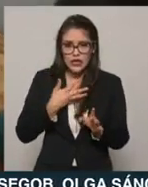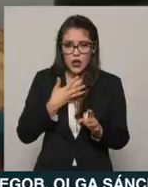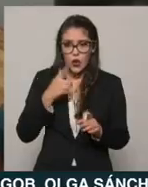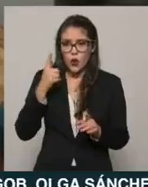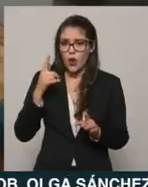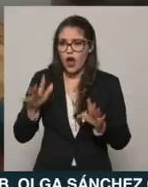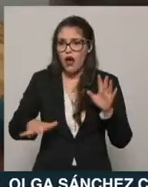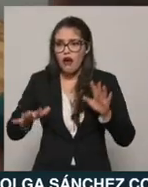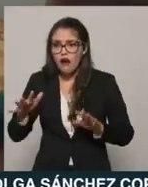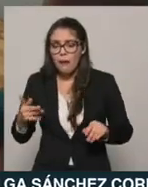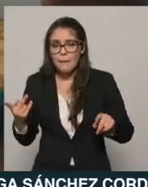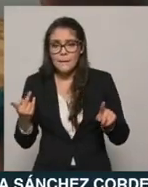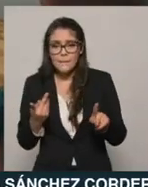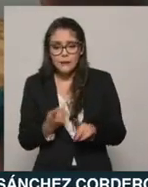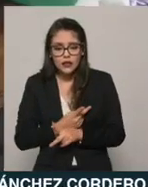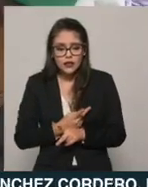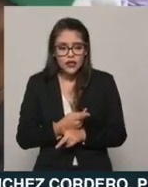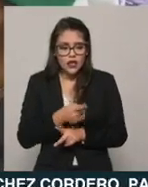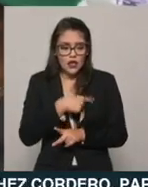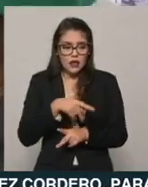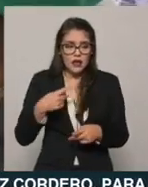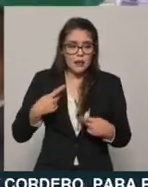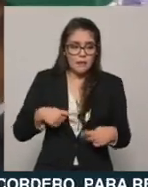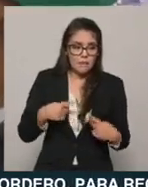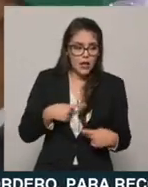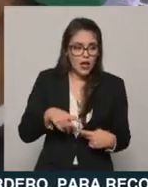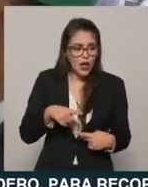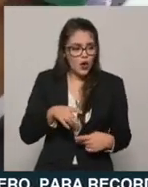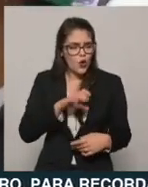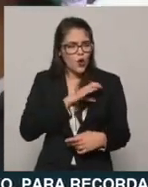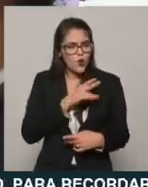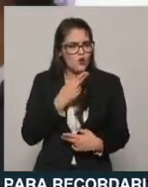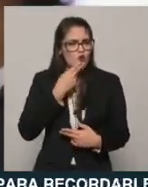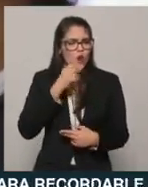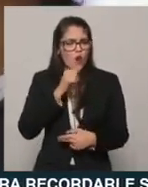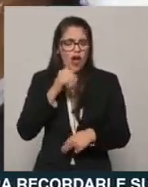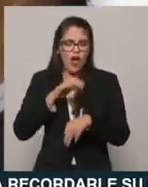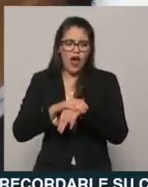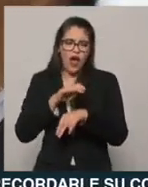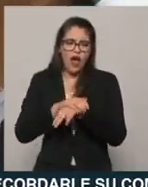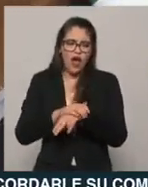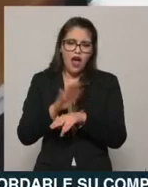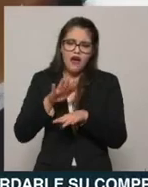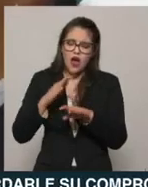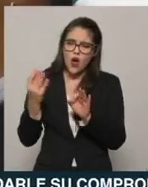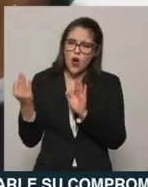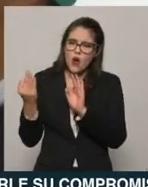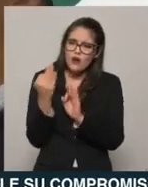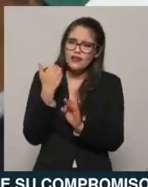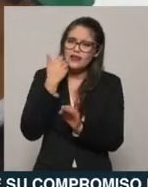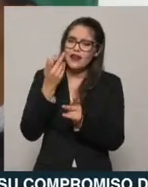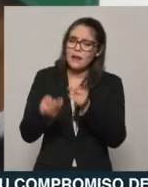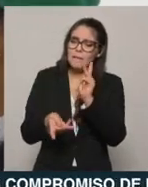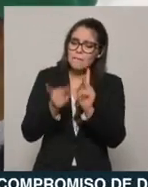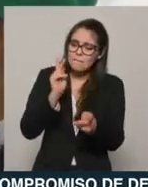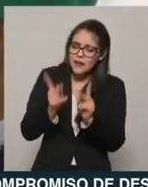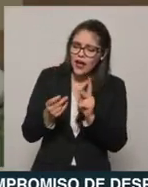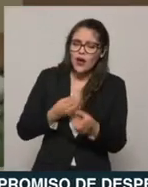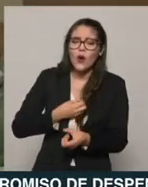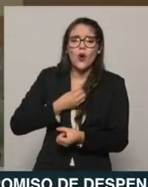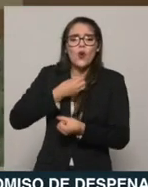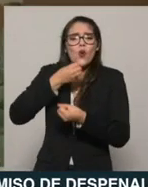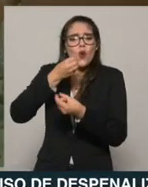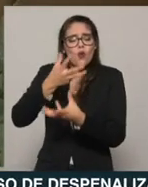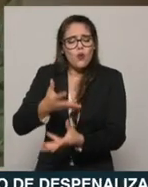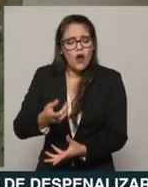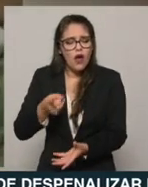momento en una situación en que algún ser querido o algún amigo íntimo se les acerca para platicarles sus